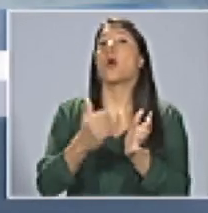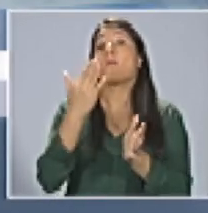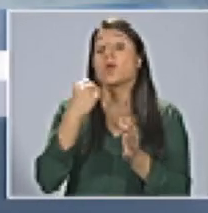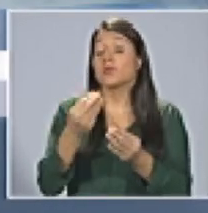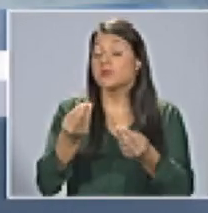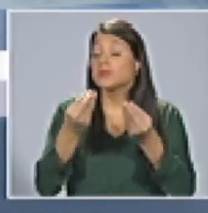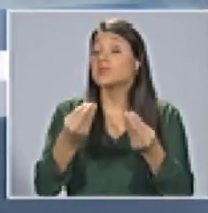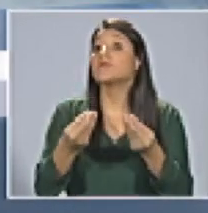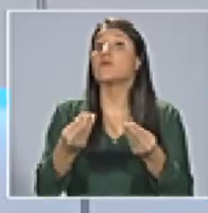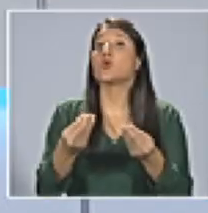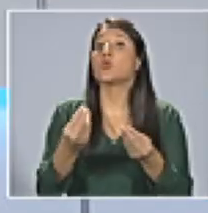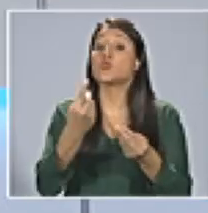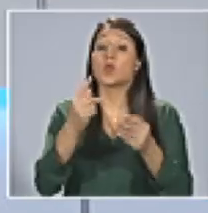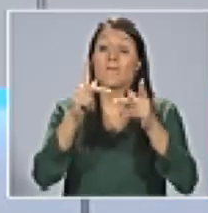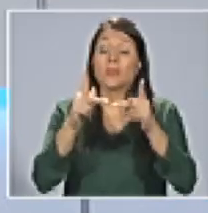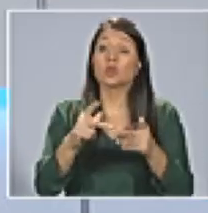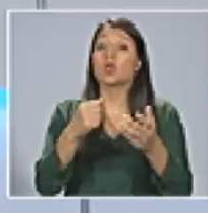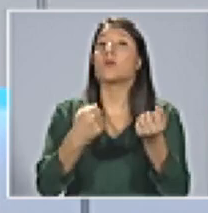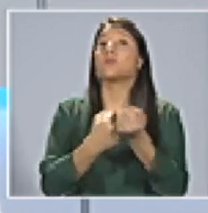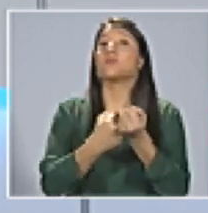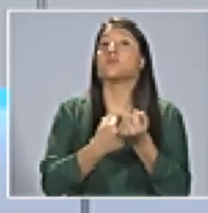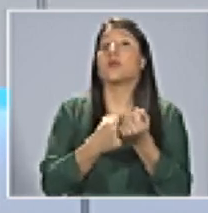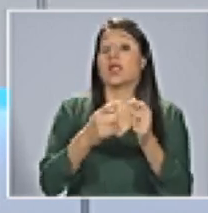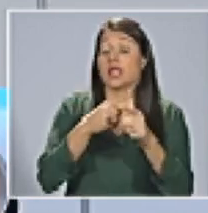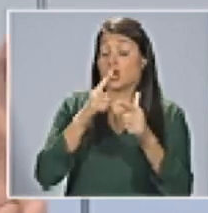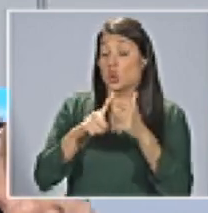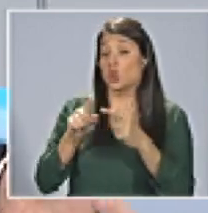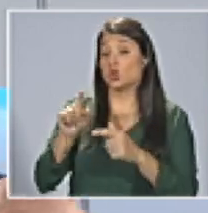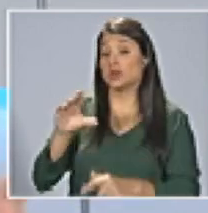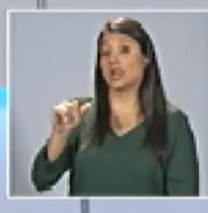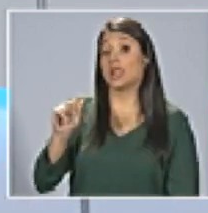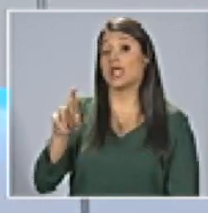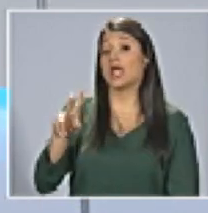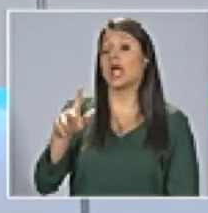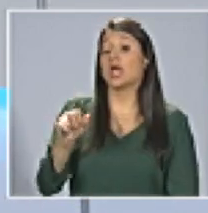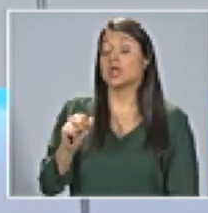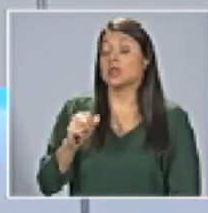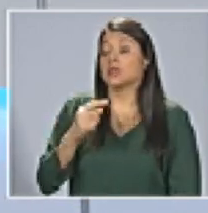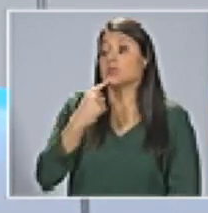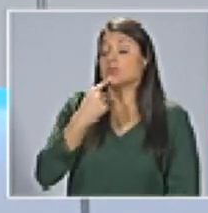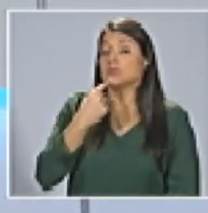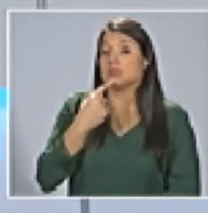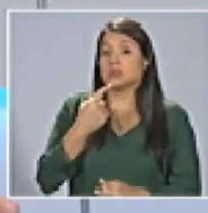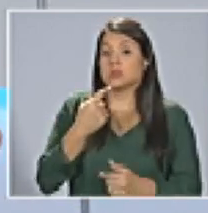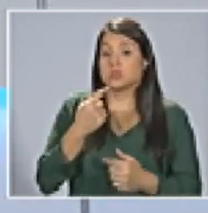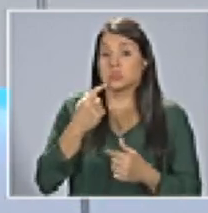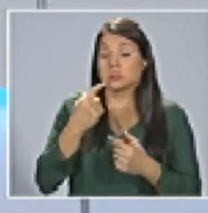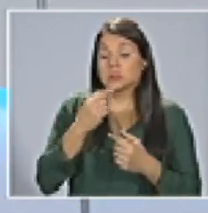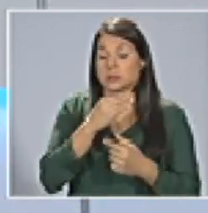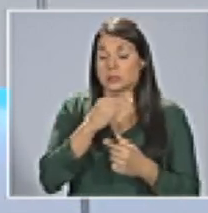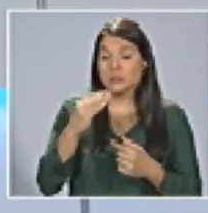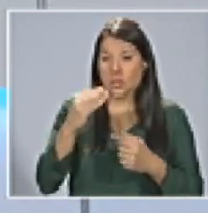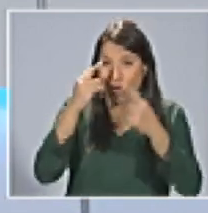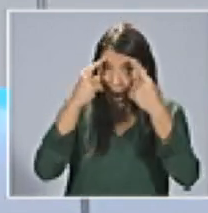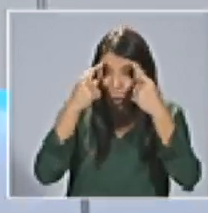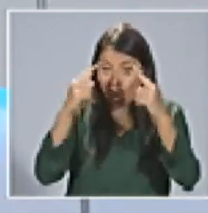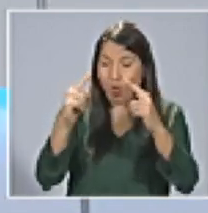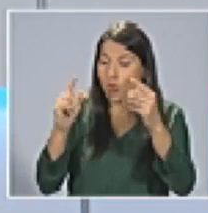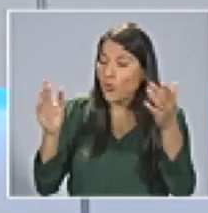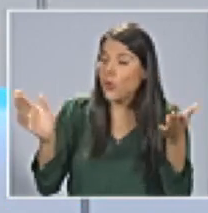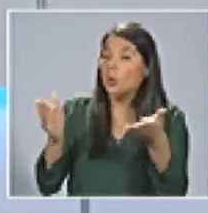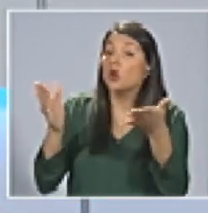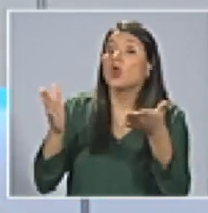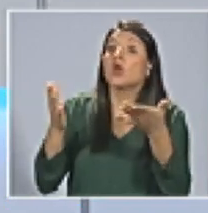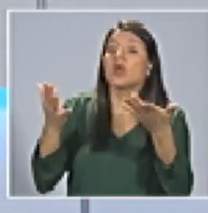división muy fuerte dentro de la Corte. Don Carlos entra en un escenario donde en apariencia había logrado generar